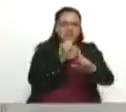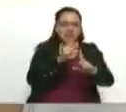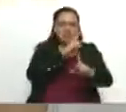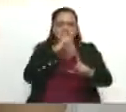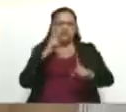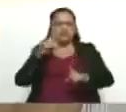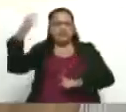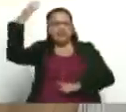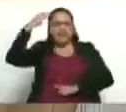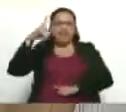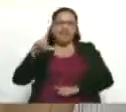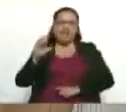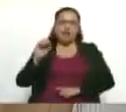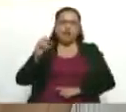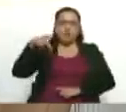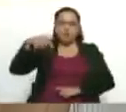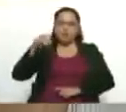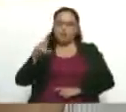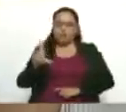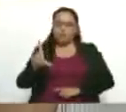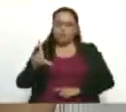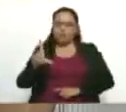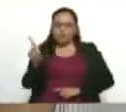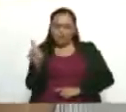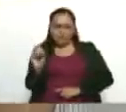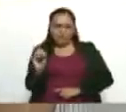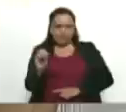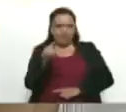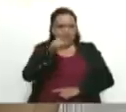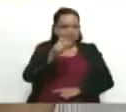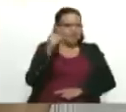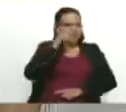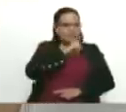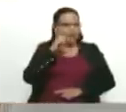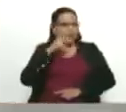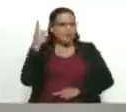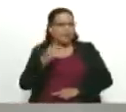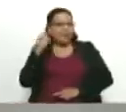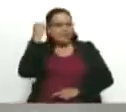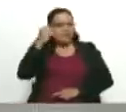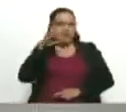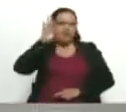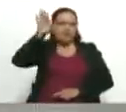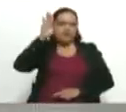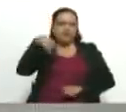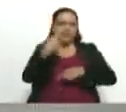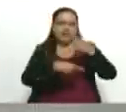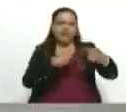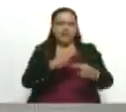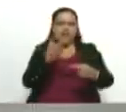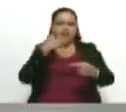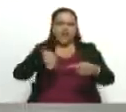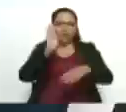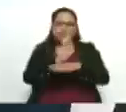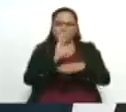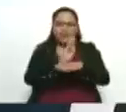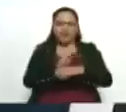rey Leopoldo, por cierto. Ese nombre hay que pensarlo para las futuras generaciones, tener cuidado de ponérselo a los hijos y a las